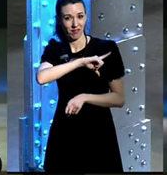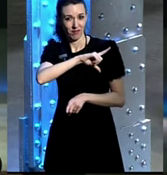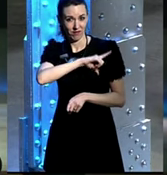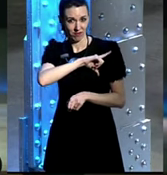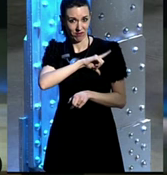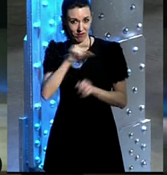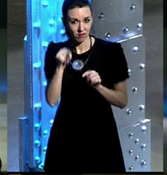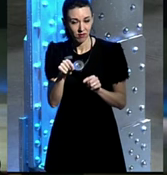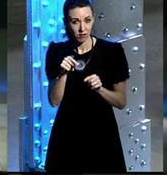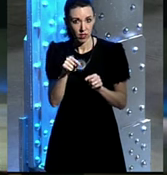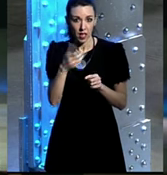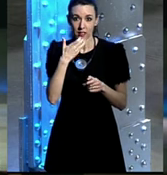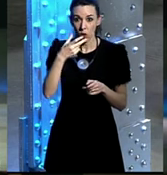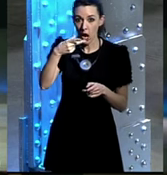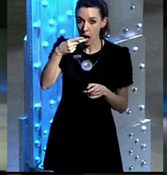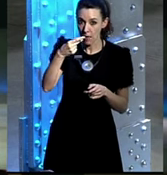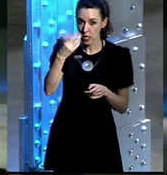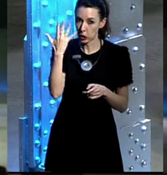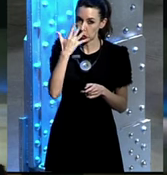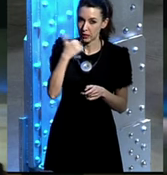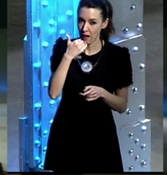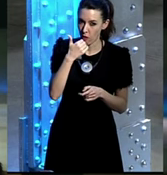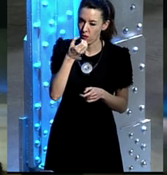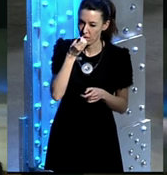pueden sospechar algo y no van mal.